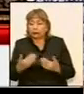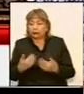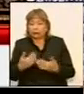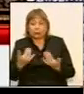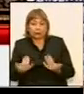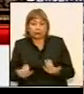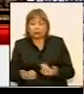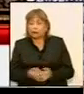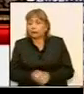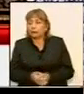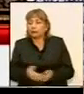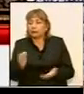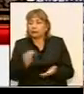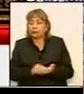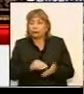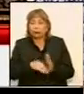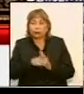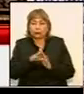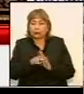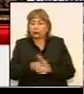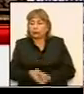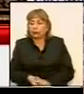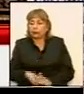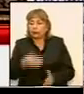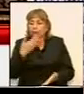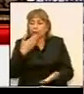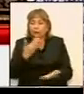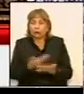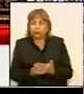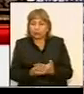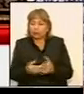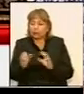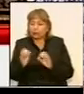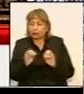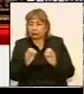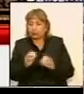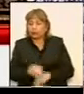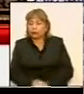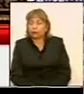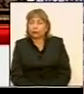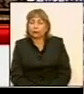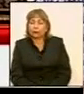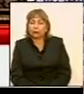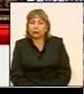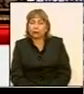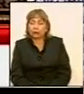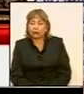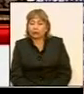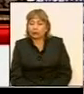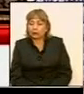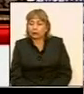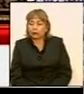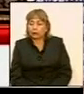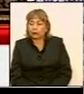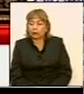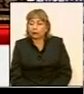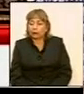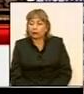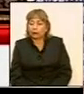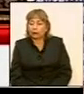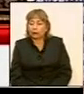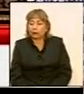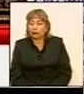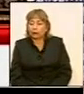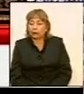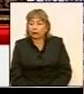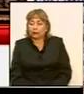presencia mucho más fuerte en el escenario global gracias al impulso inicial que le da la minería. Siguiente, por favor. Ok. Eso para